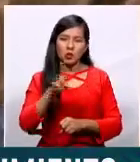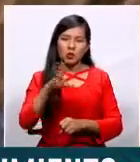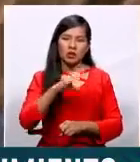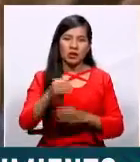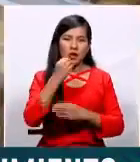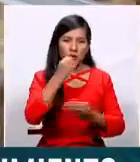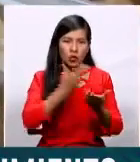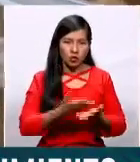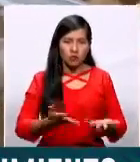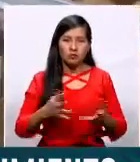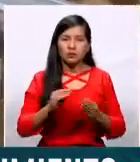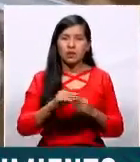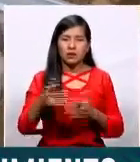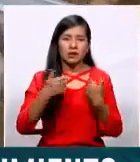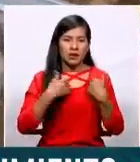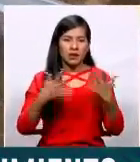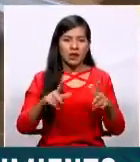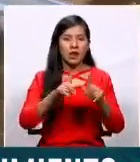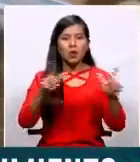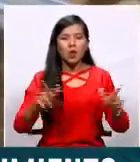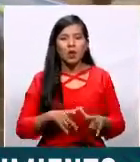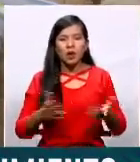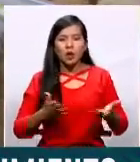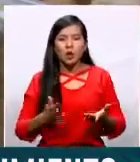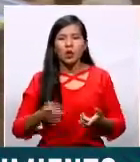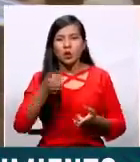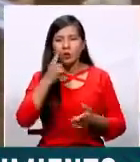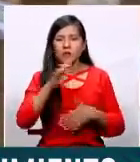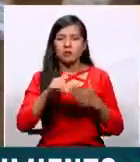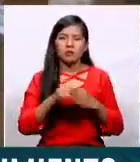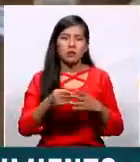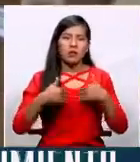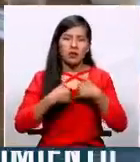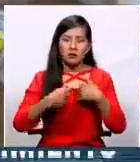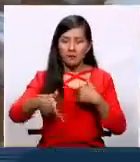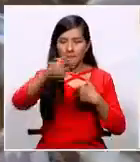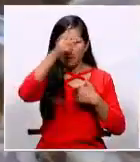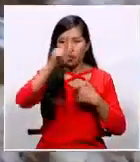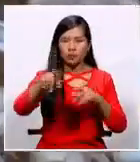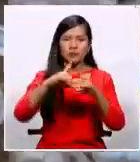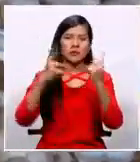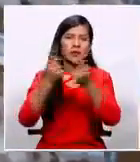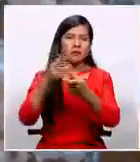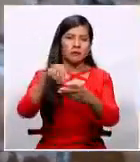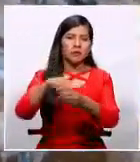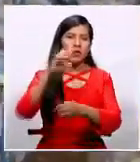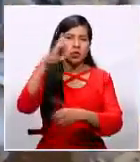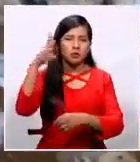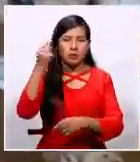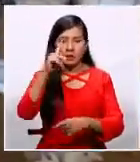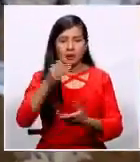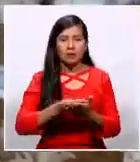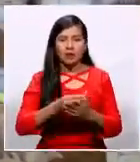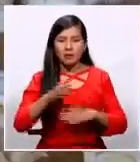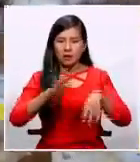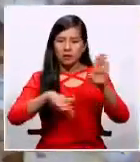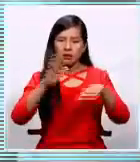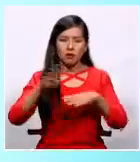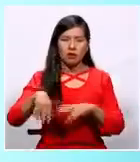ya cuenta con los nombres y lugares de empresarios avícolas en el departamento de Cochabamba que especulan con el precio de la carne de pollo.